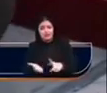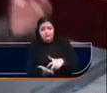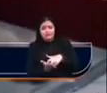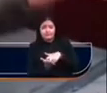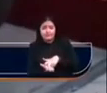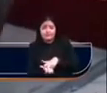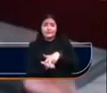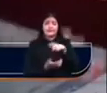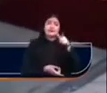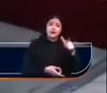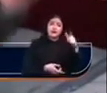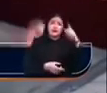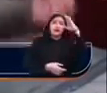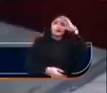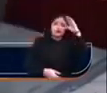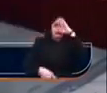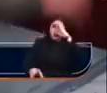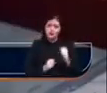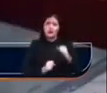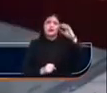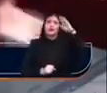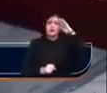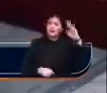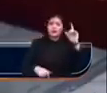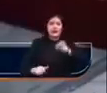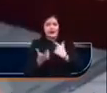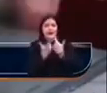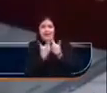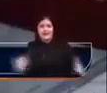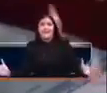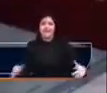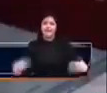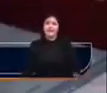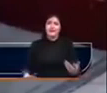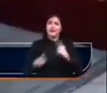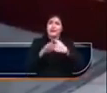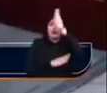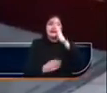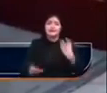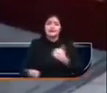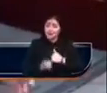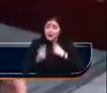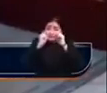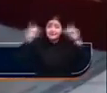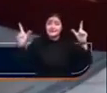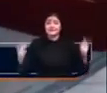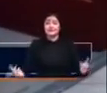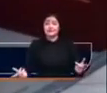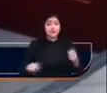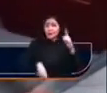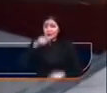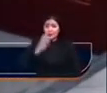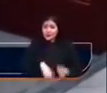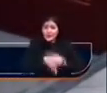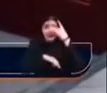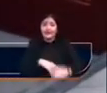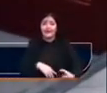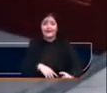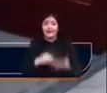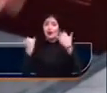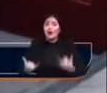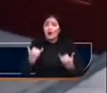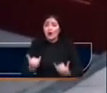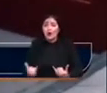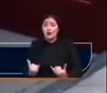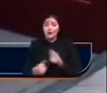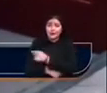a nuestros soldados y policías que los tienen maniatados? ¡Por Dios! ¡Reaccionemos! ¿O qué vamos a permitir? Que hoy las